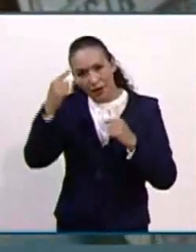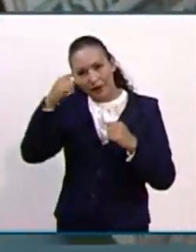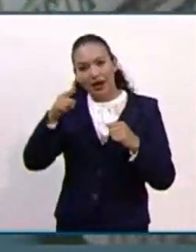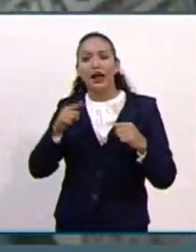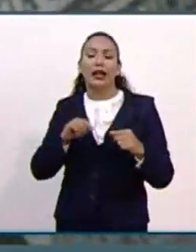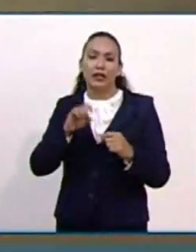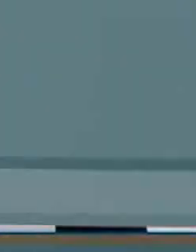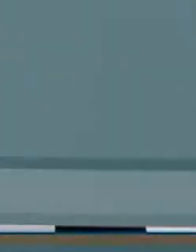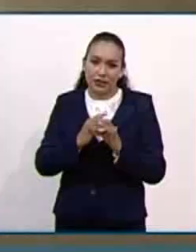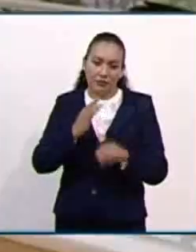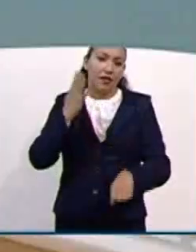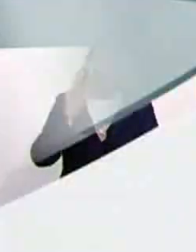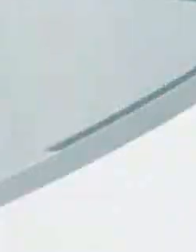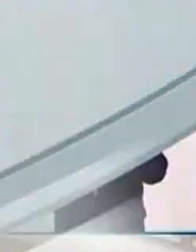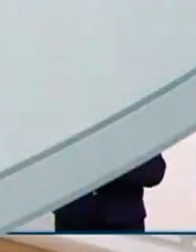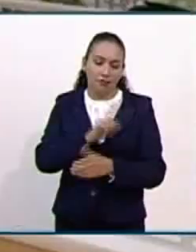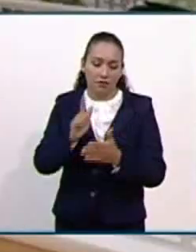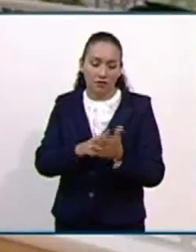impunidad.